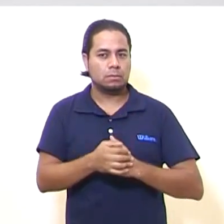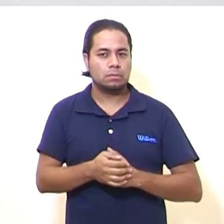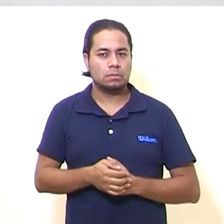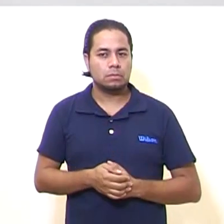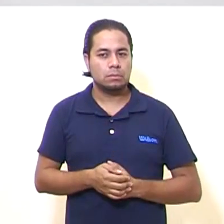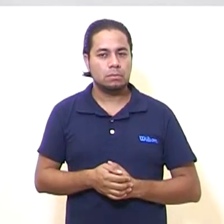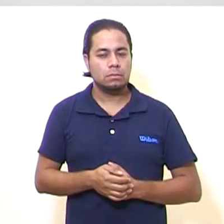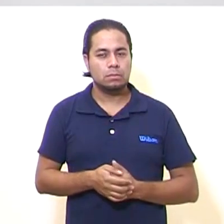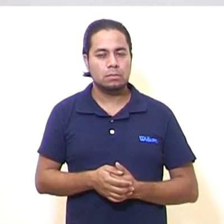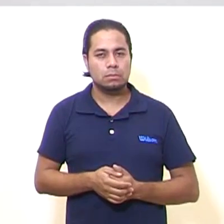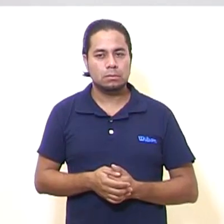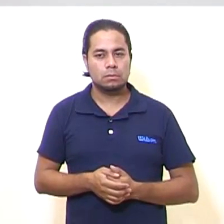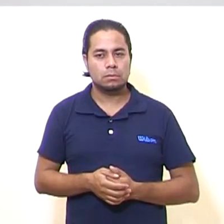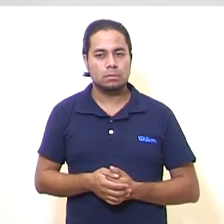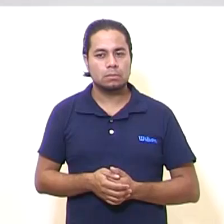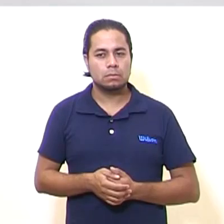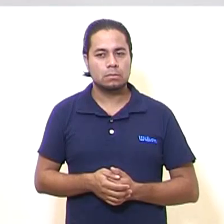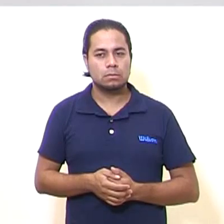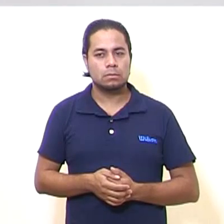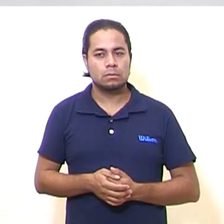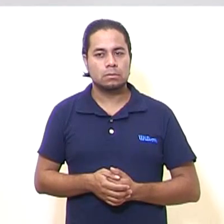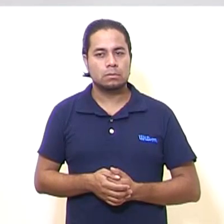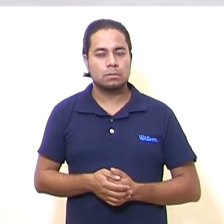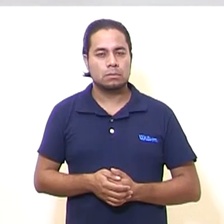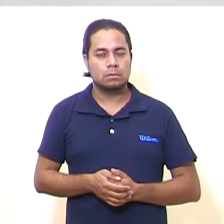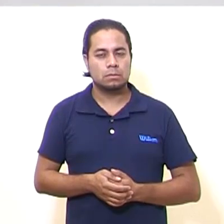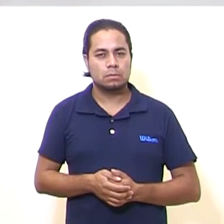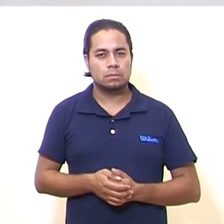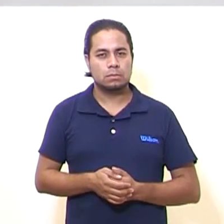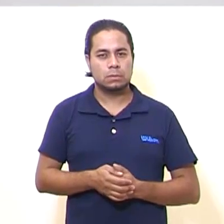que todo vaya con